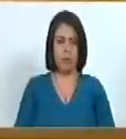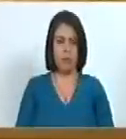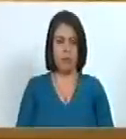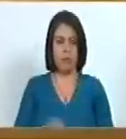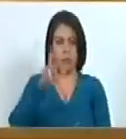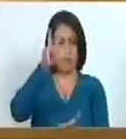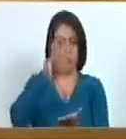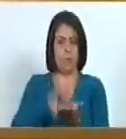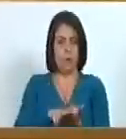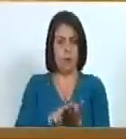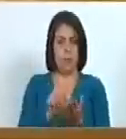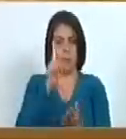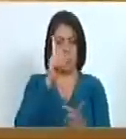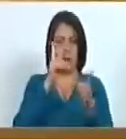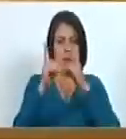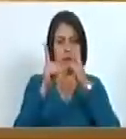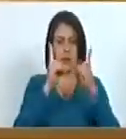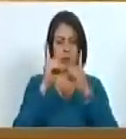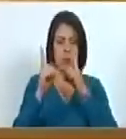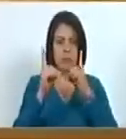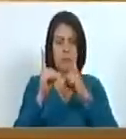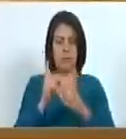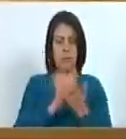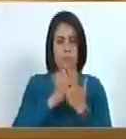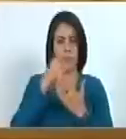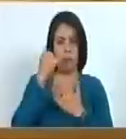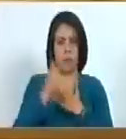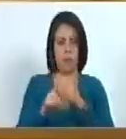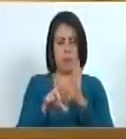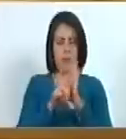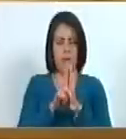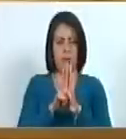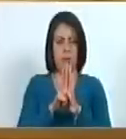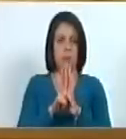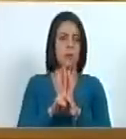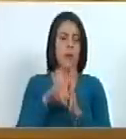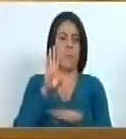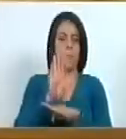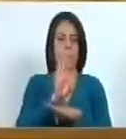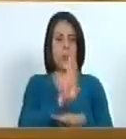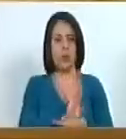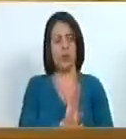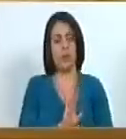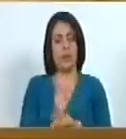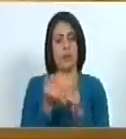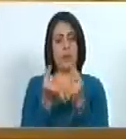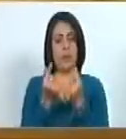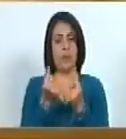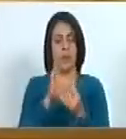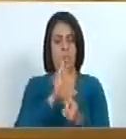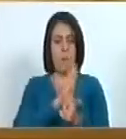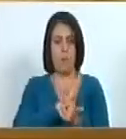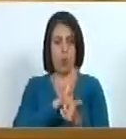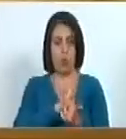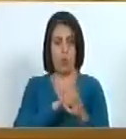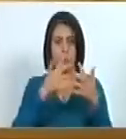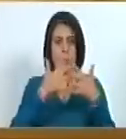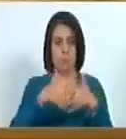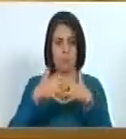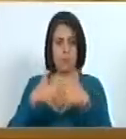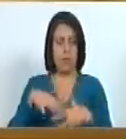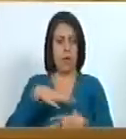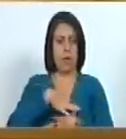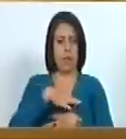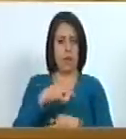en aprobar en primera discusión el proyecto de ley para la protección de los activos, derechos e intereses